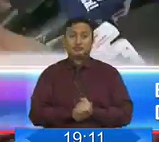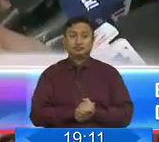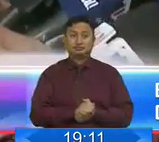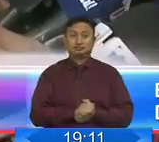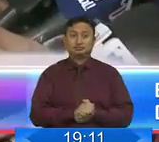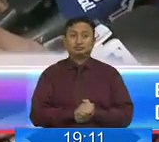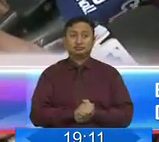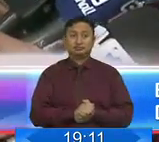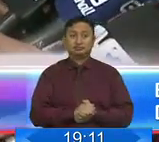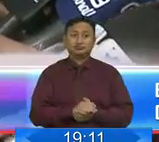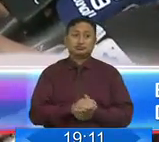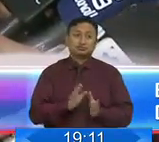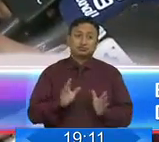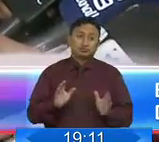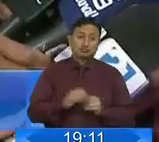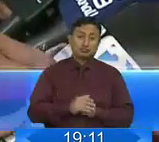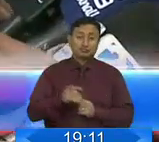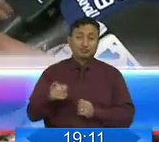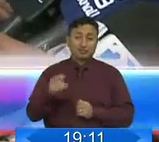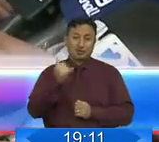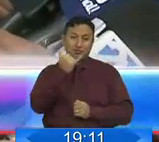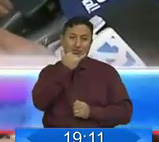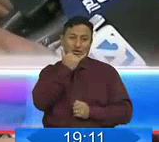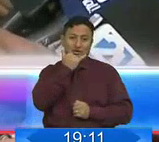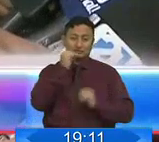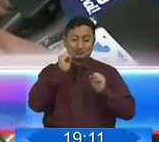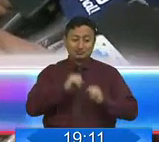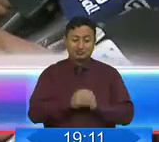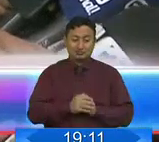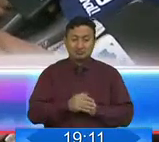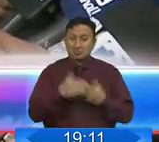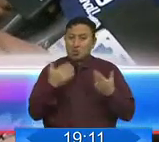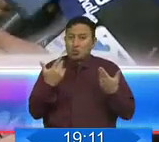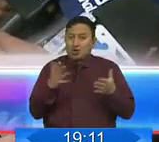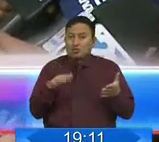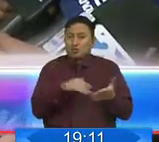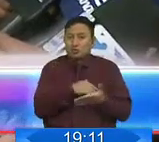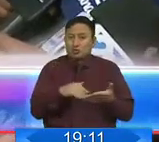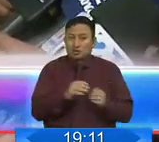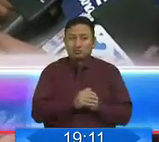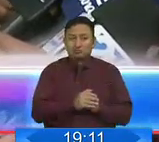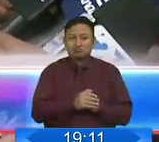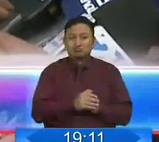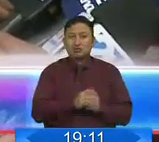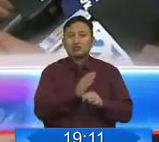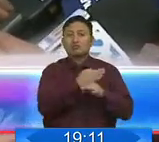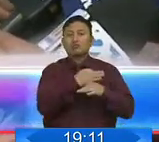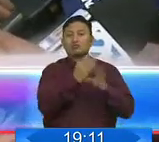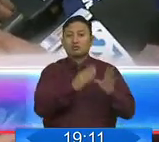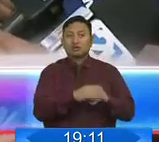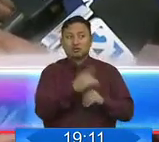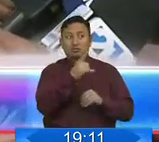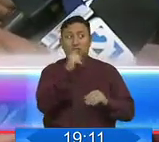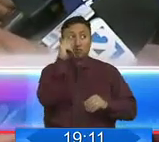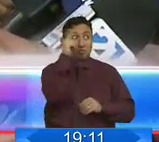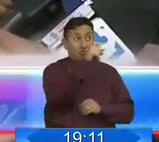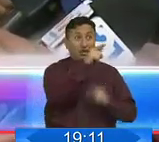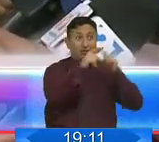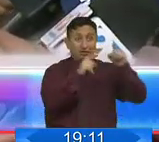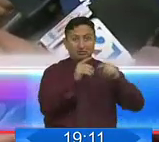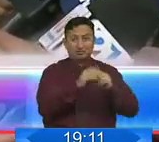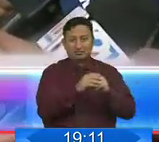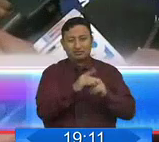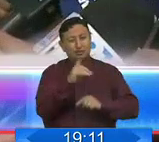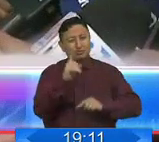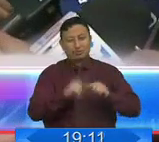Me parece que no está bien tampoco levantar dudas sobre varios funcionarios, sobre varias personas, sino